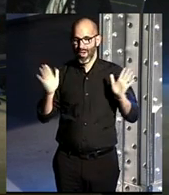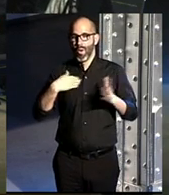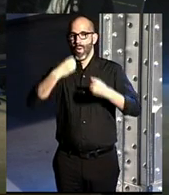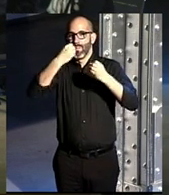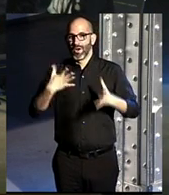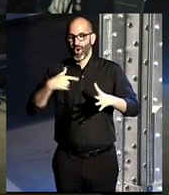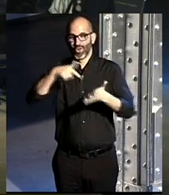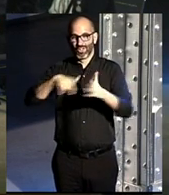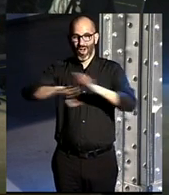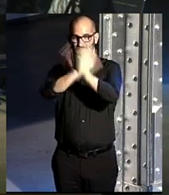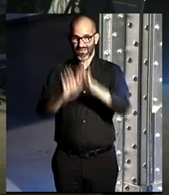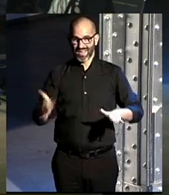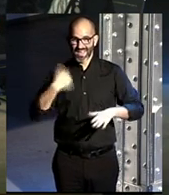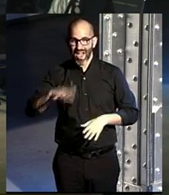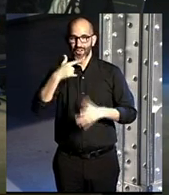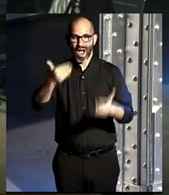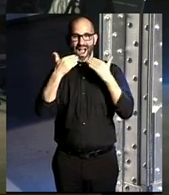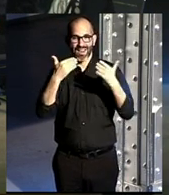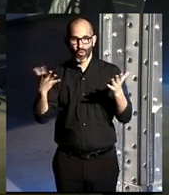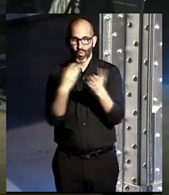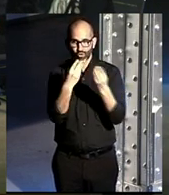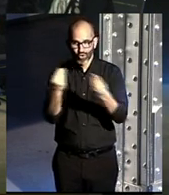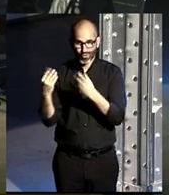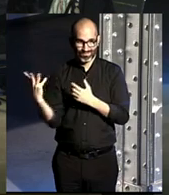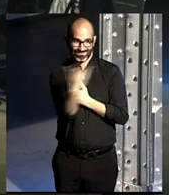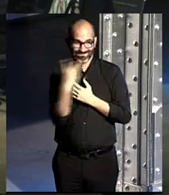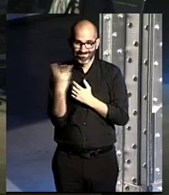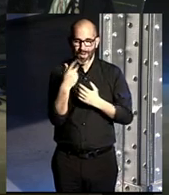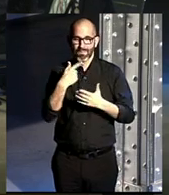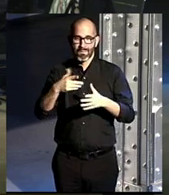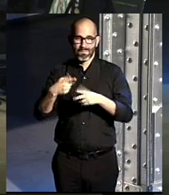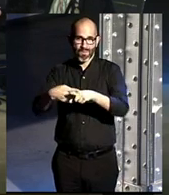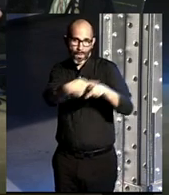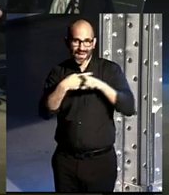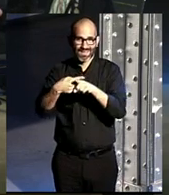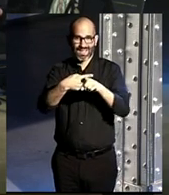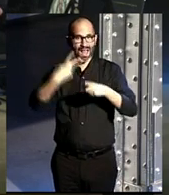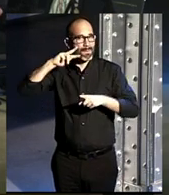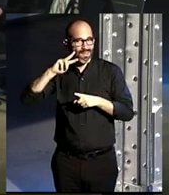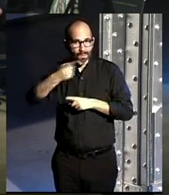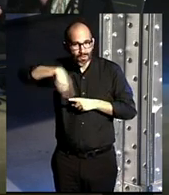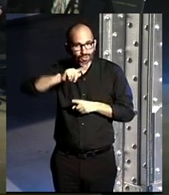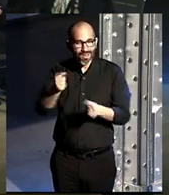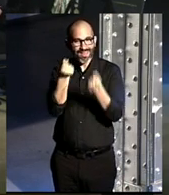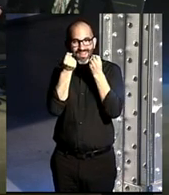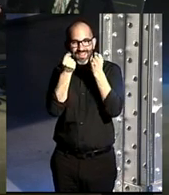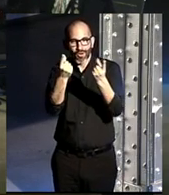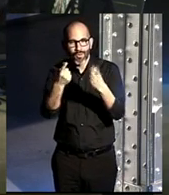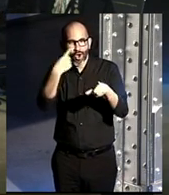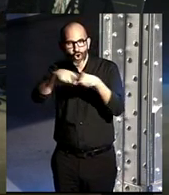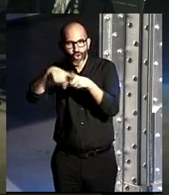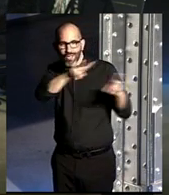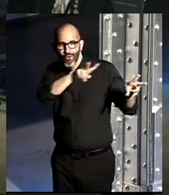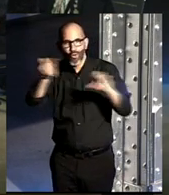esto terminamos. Os agradezco muchísimo vuestra presencia aquí. Ha sido un placer compartir con vosotros y Gracias. descubrir cosas nuevas,